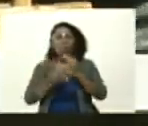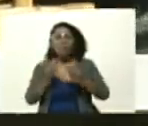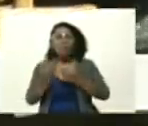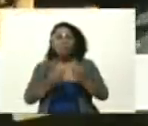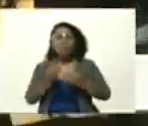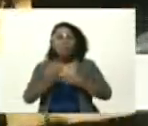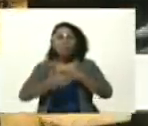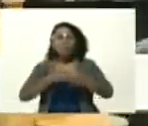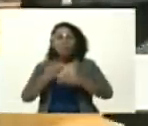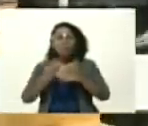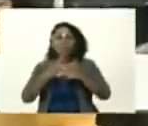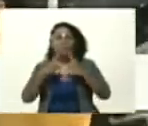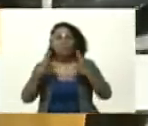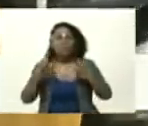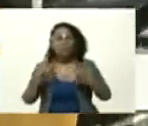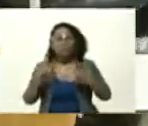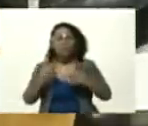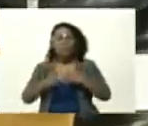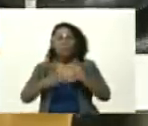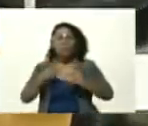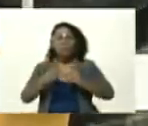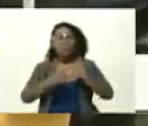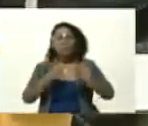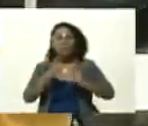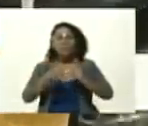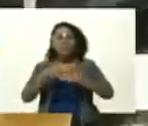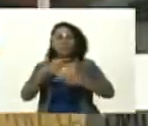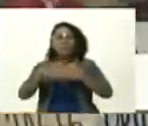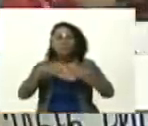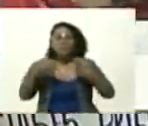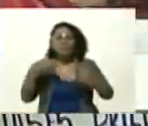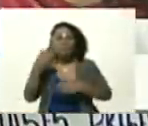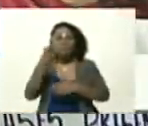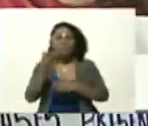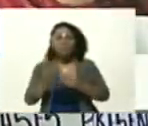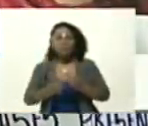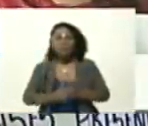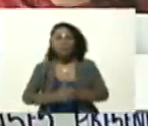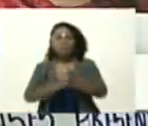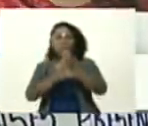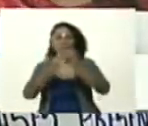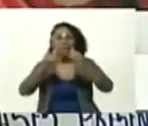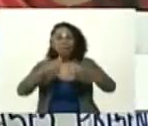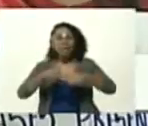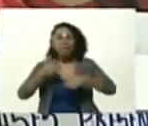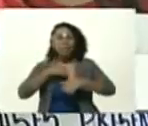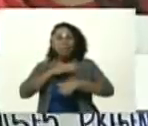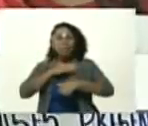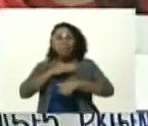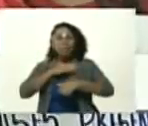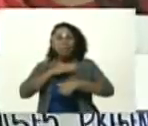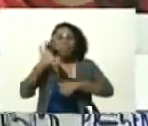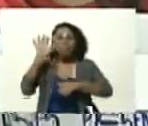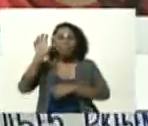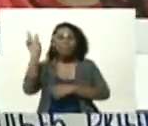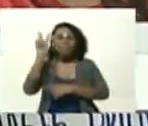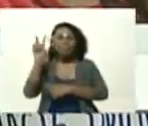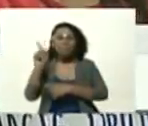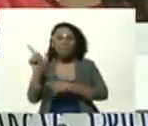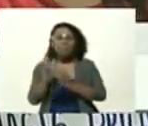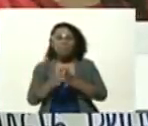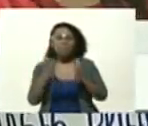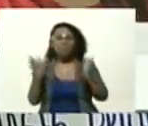a través de todo el proceso revolucionario que usted lidera aquí en nuestra patria Venezuela. Un gran